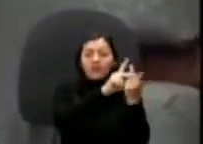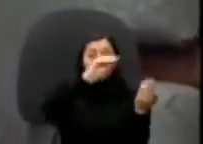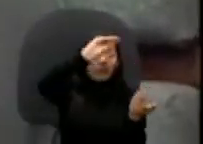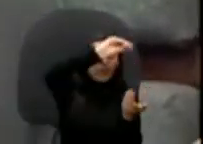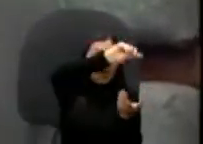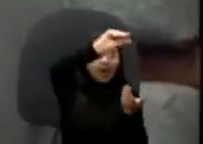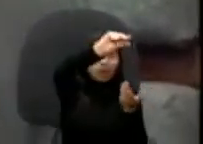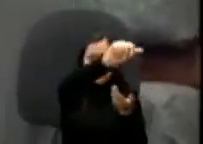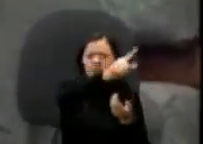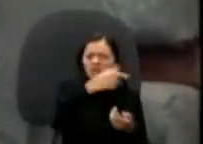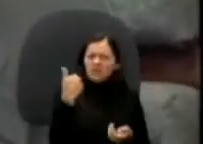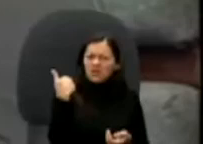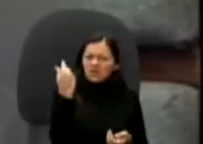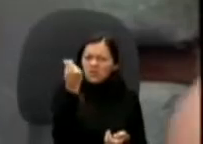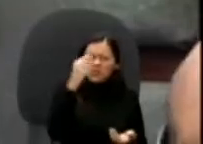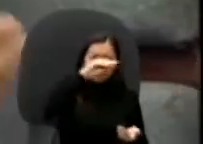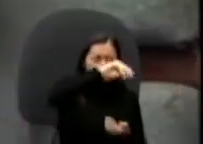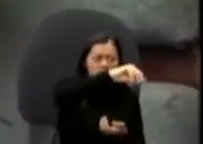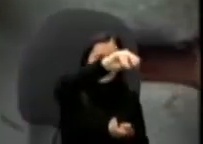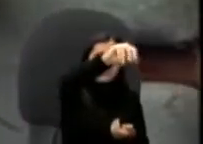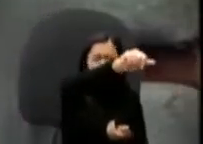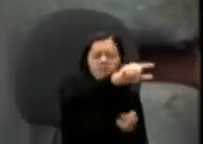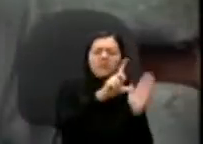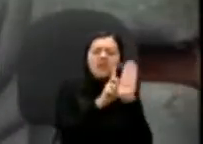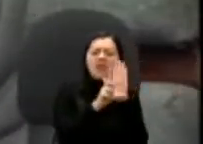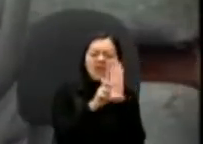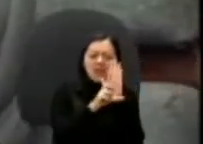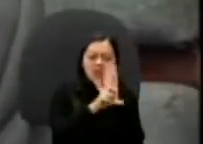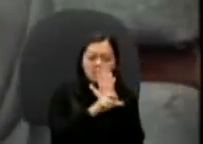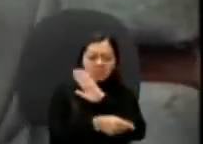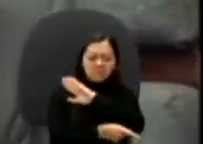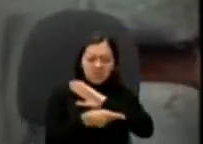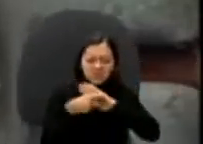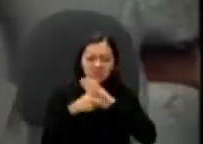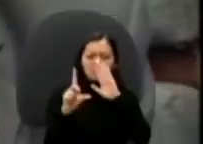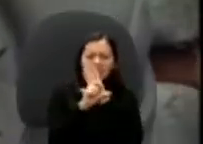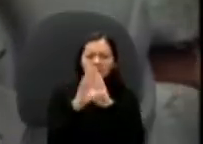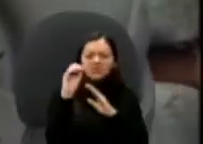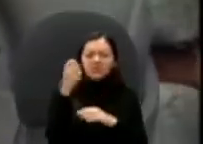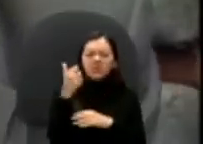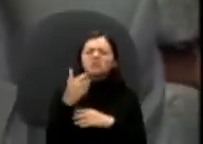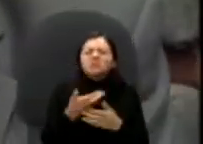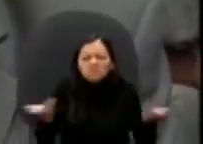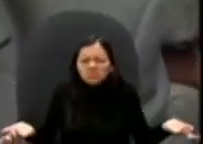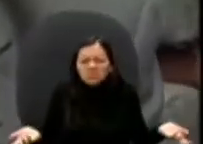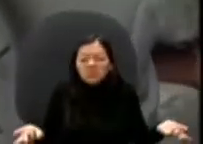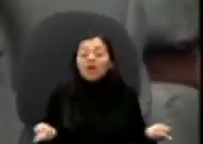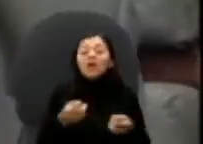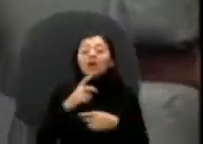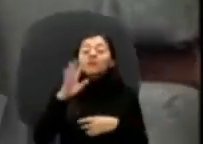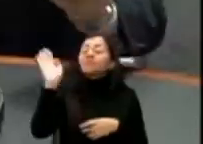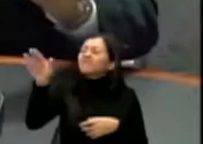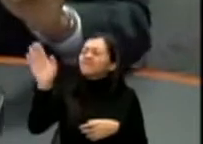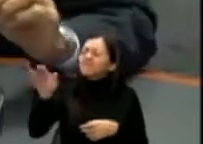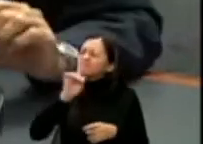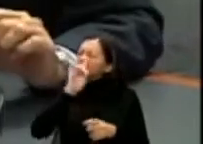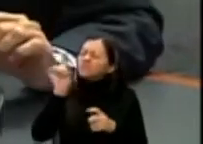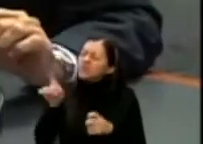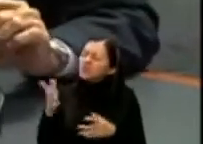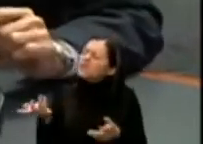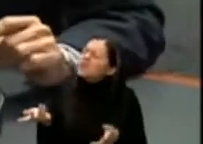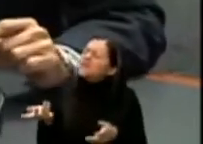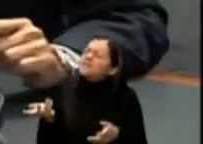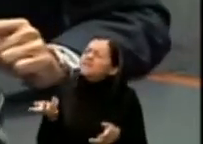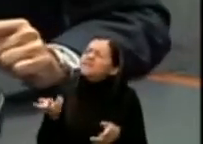por varias fuentes ley de hidrocarburos ley 010 vicepresidente a quien le atribuye entonces